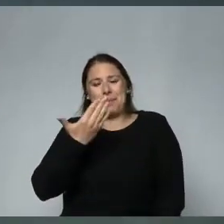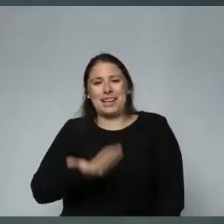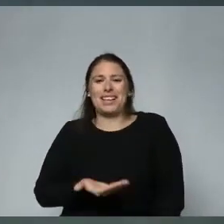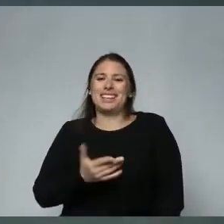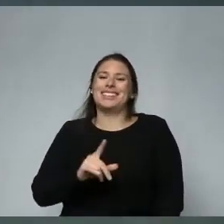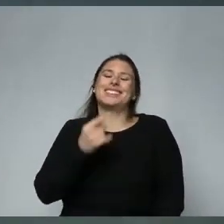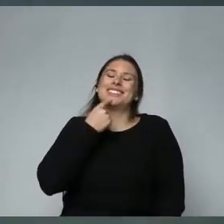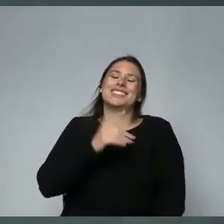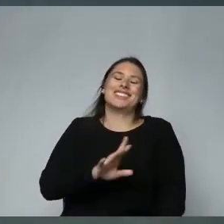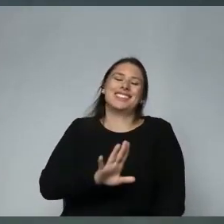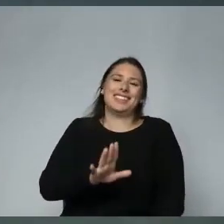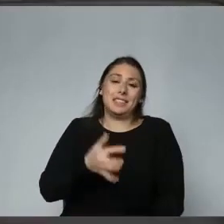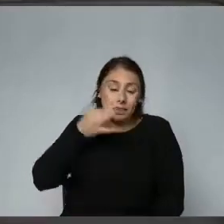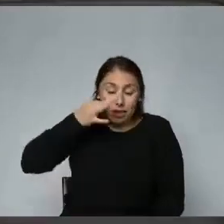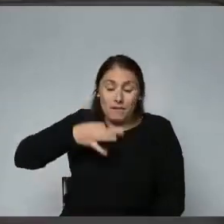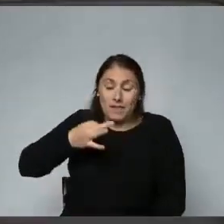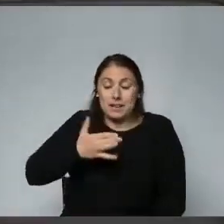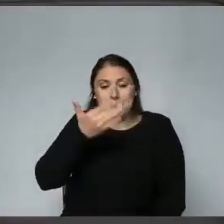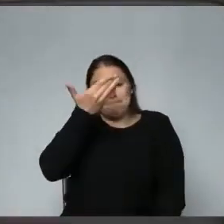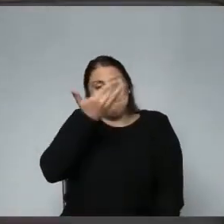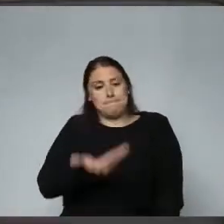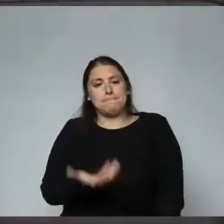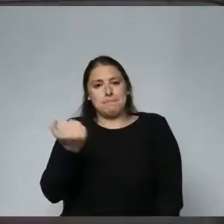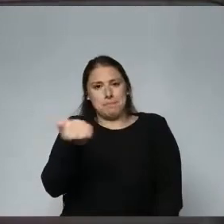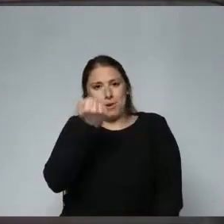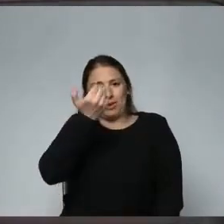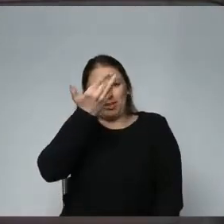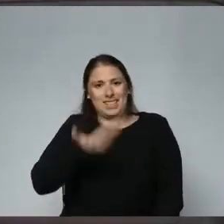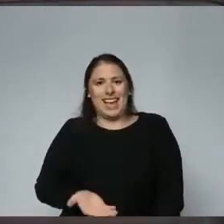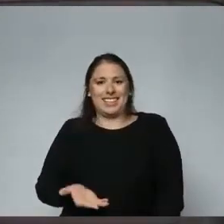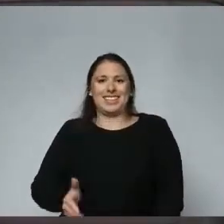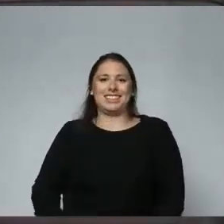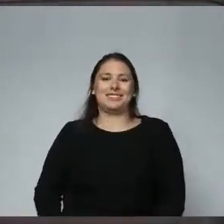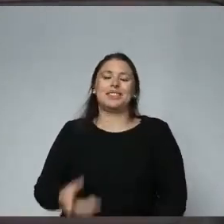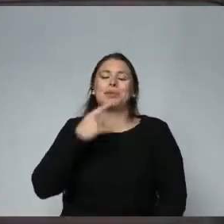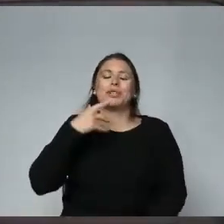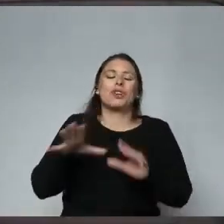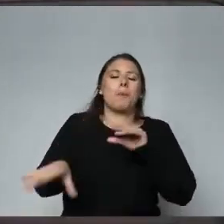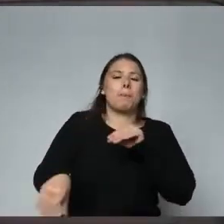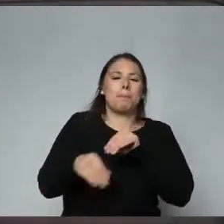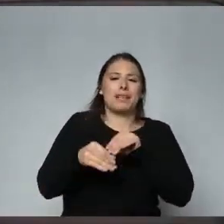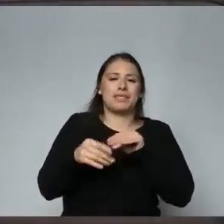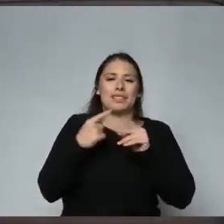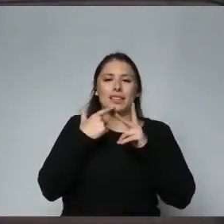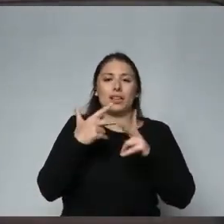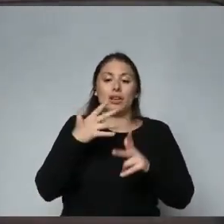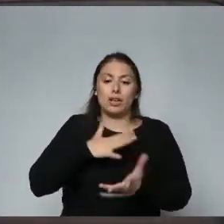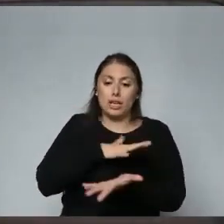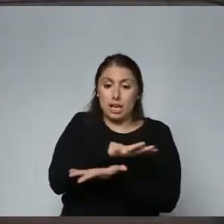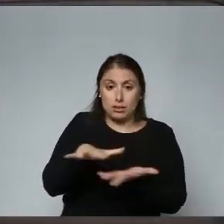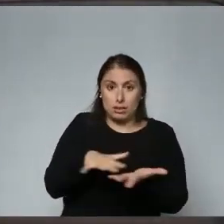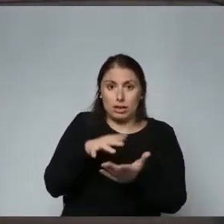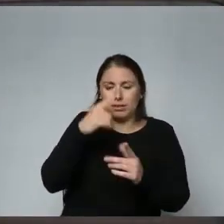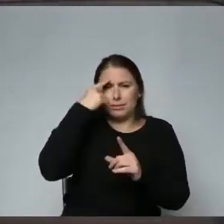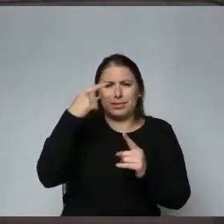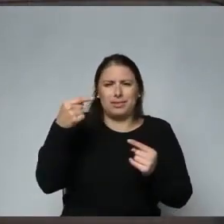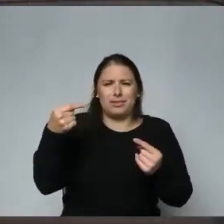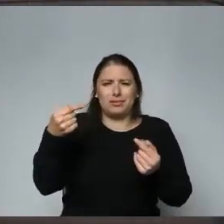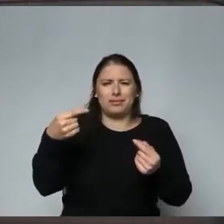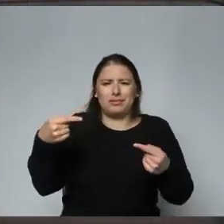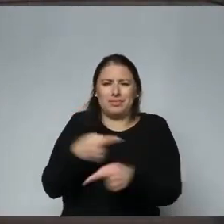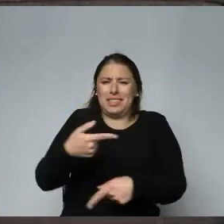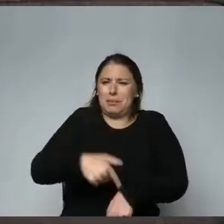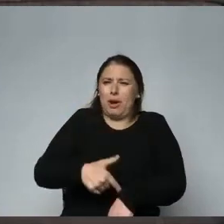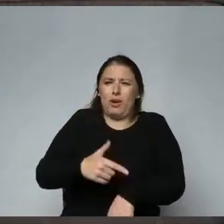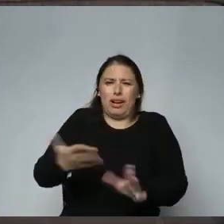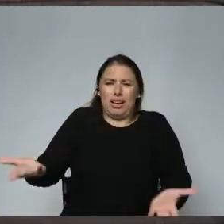lo digas. Bueno, pero es la verdad, porque era un emblema. Bueno, pero voy a agregar que digo, esto me parece un anacronismo, ¿no?